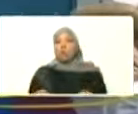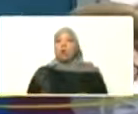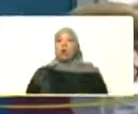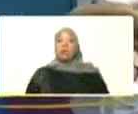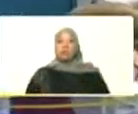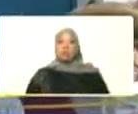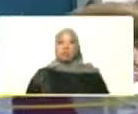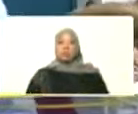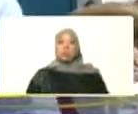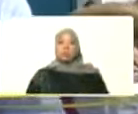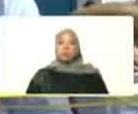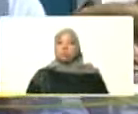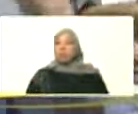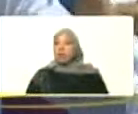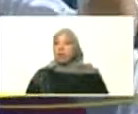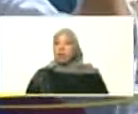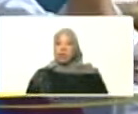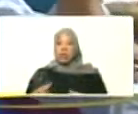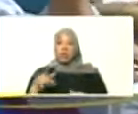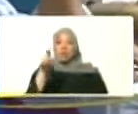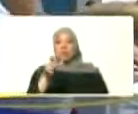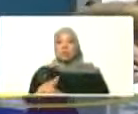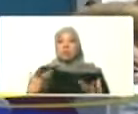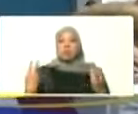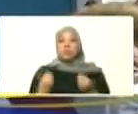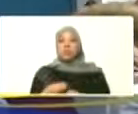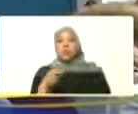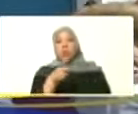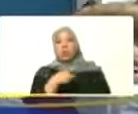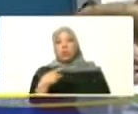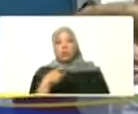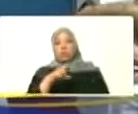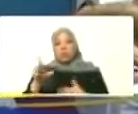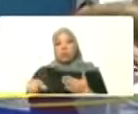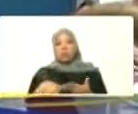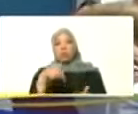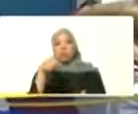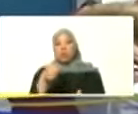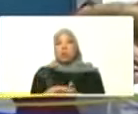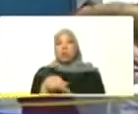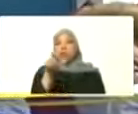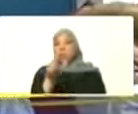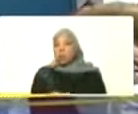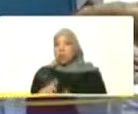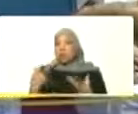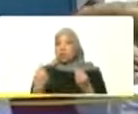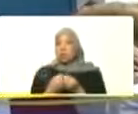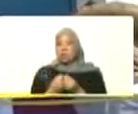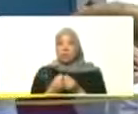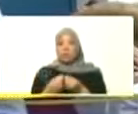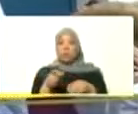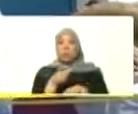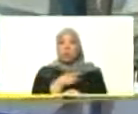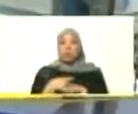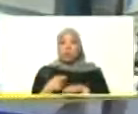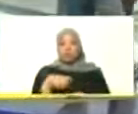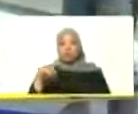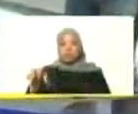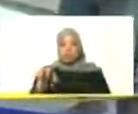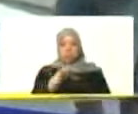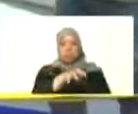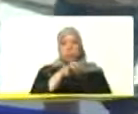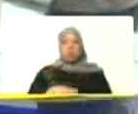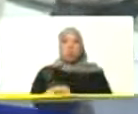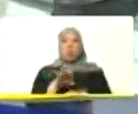hacer? Los niveles de gobierno, el gobierno nacional que está mandando los materiales, desplegando la Fuerza Armada, el gobierno regional, el